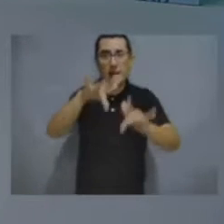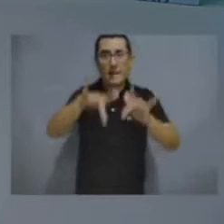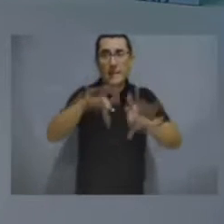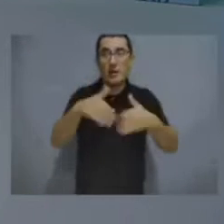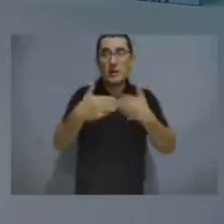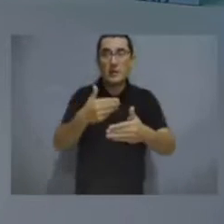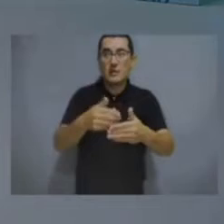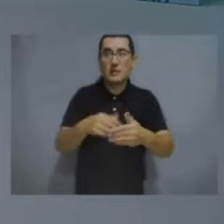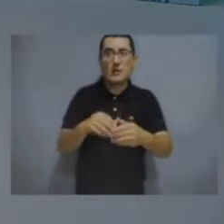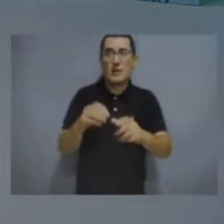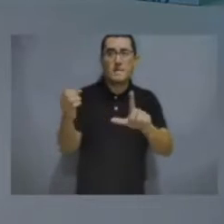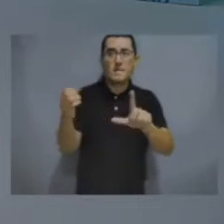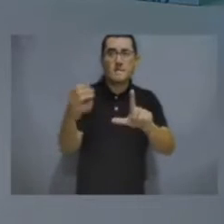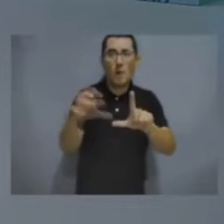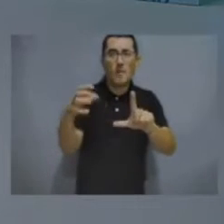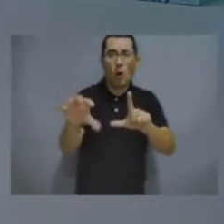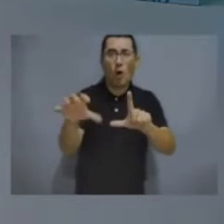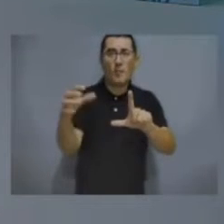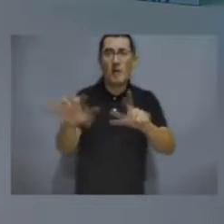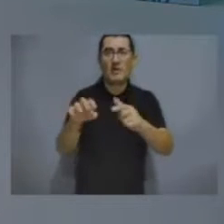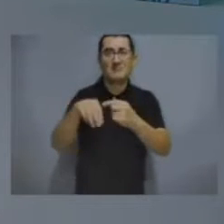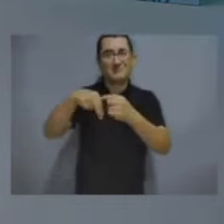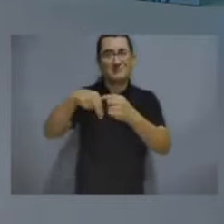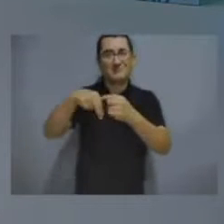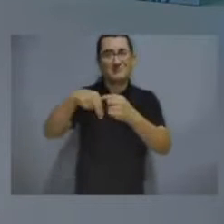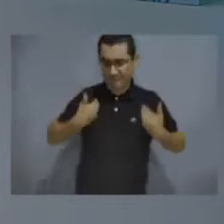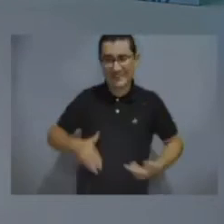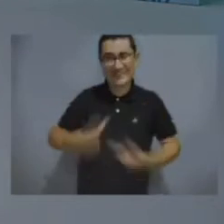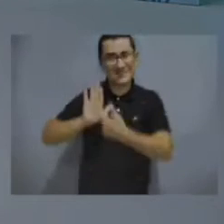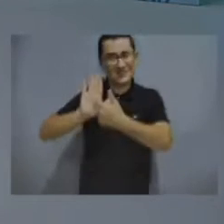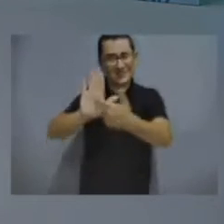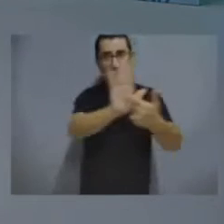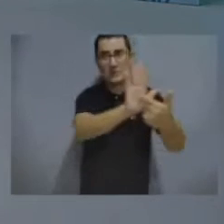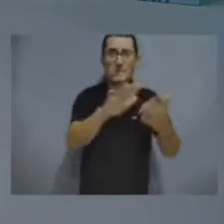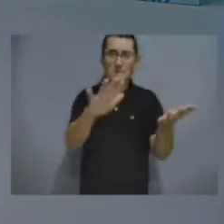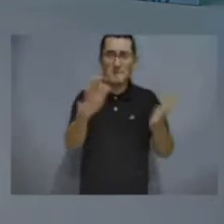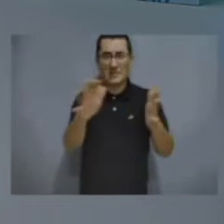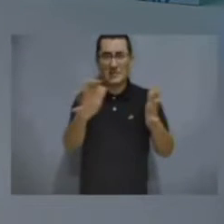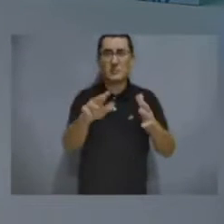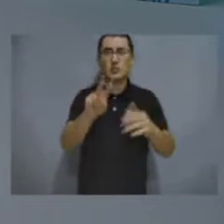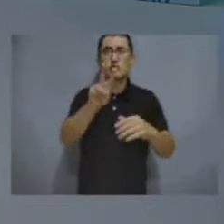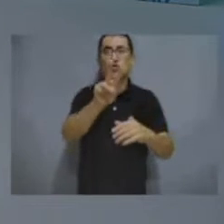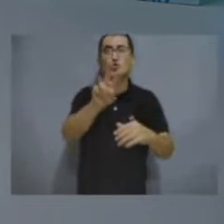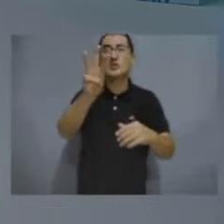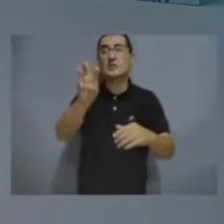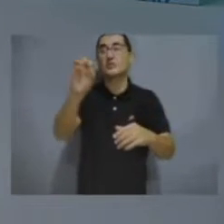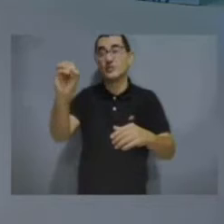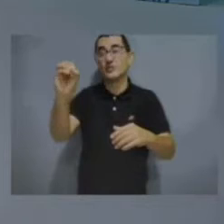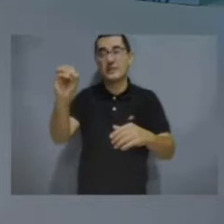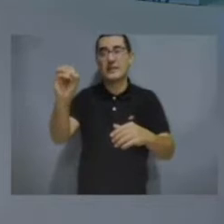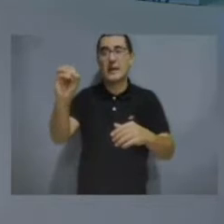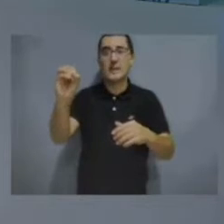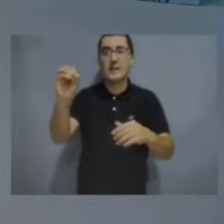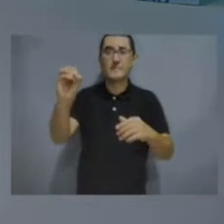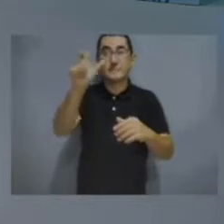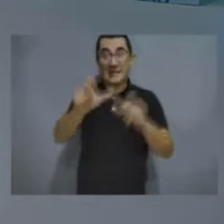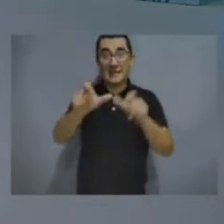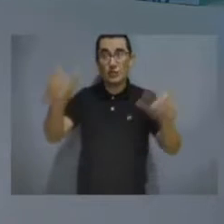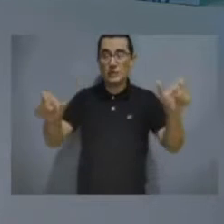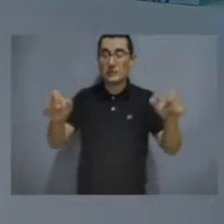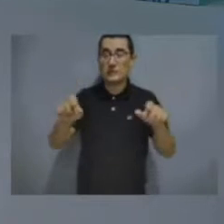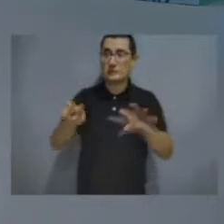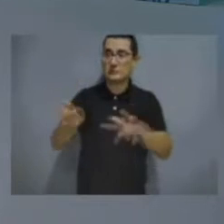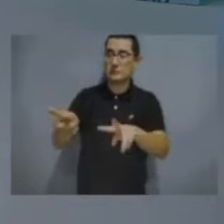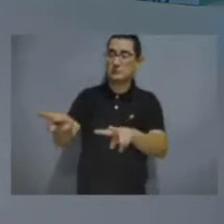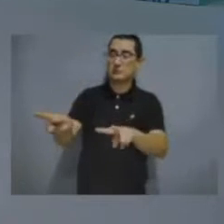discusión, tuvimos en promedio 280 personas por conferencia. Eso muestra realmente el gran